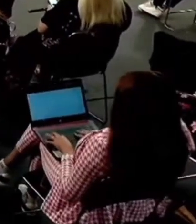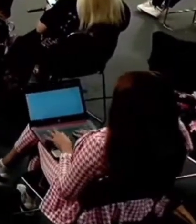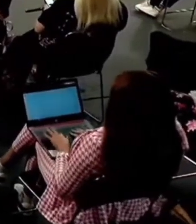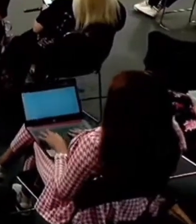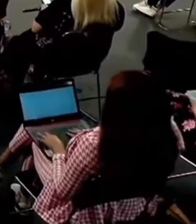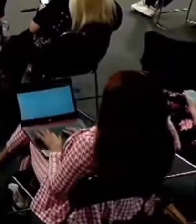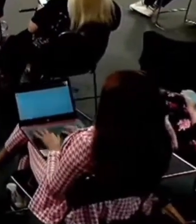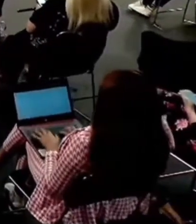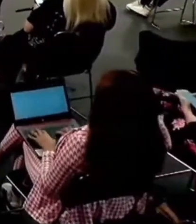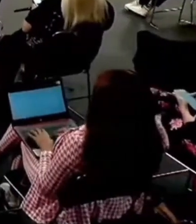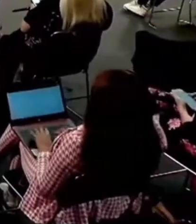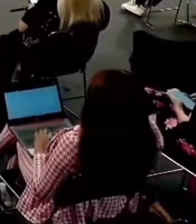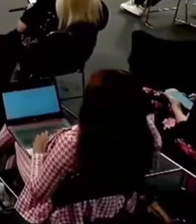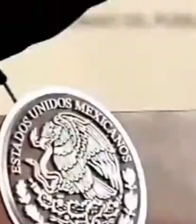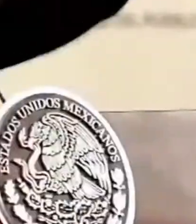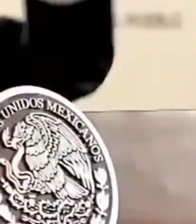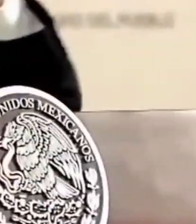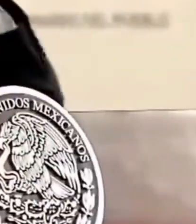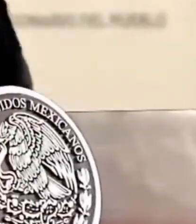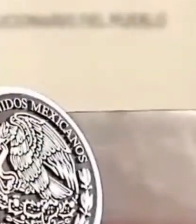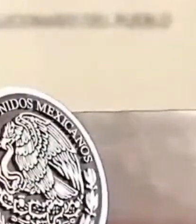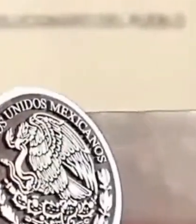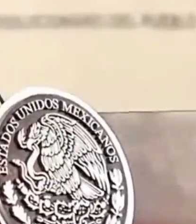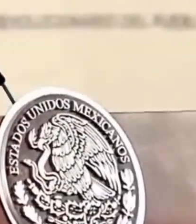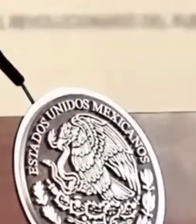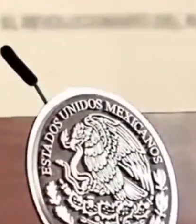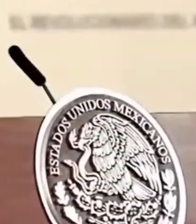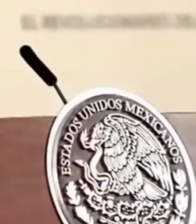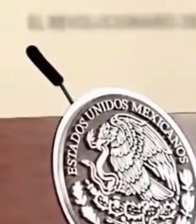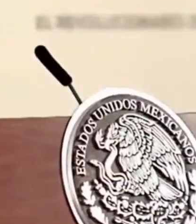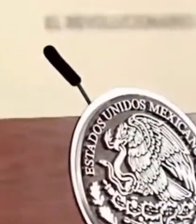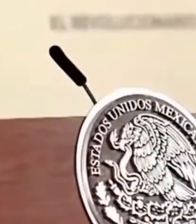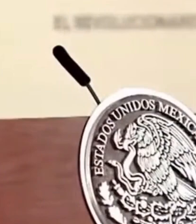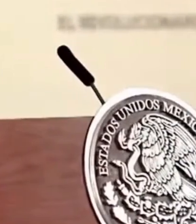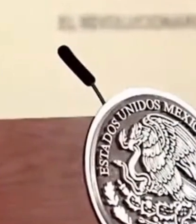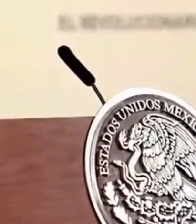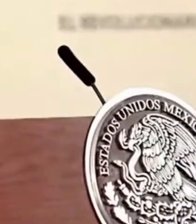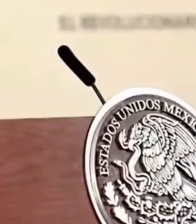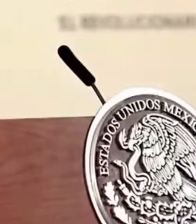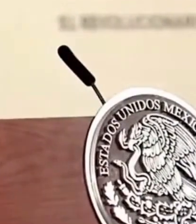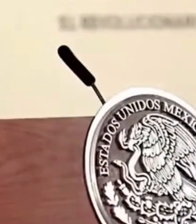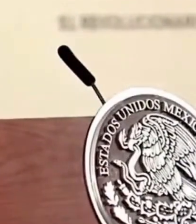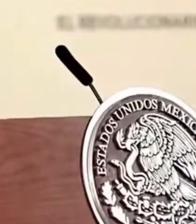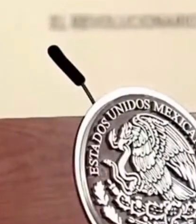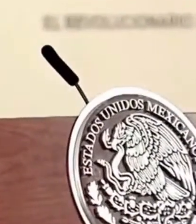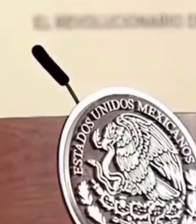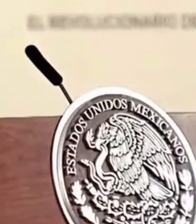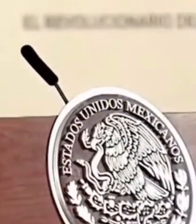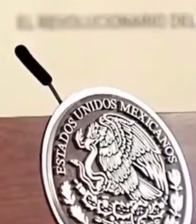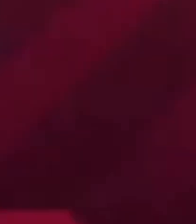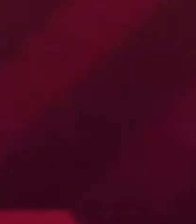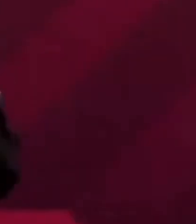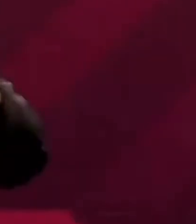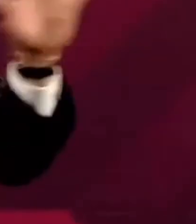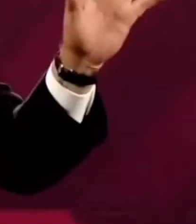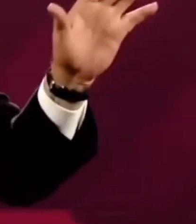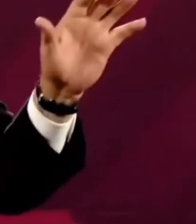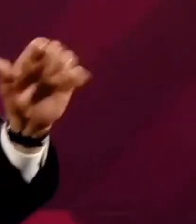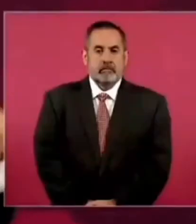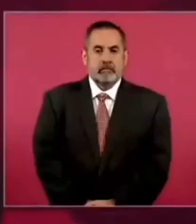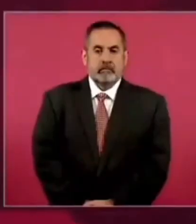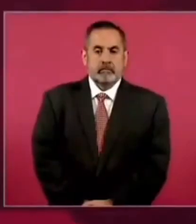Sí, ella espera- niños, pero es interesante esto. El único sindicato democrático. Lo